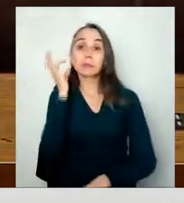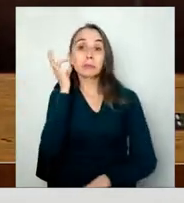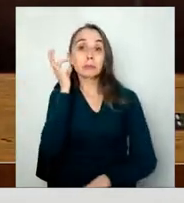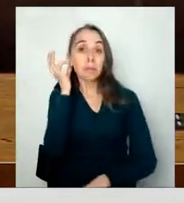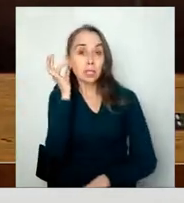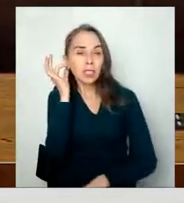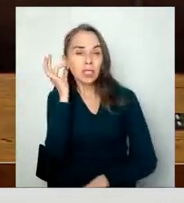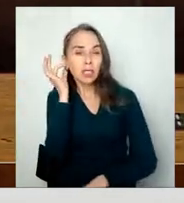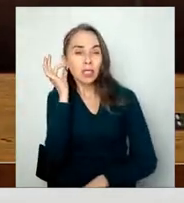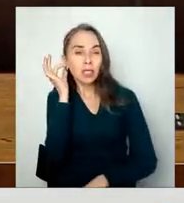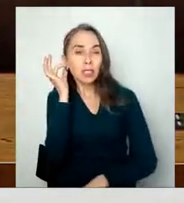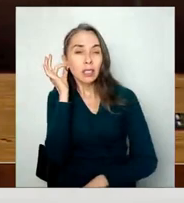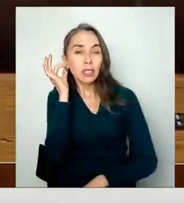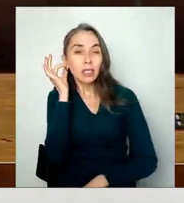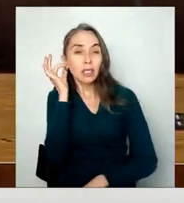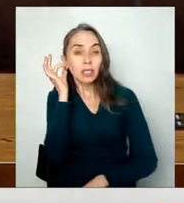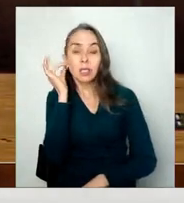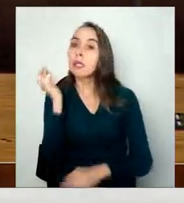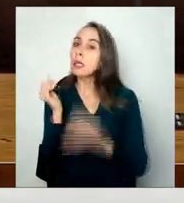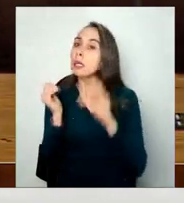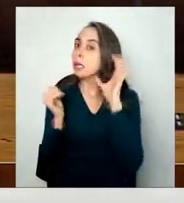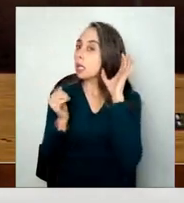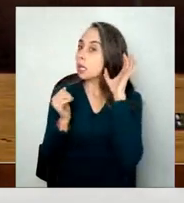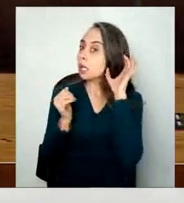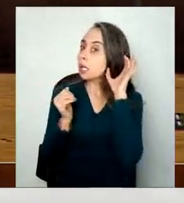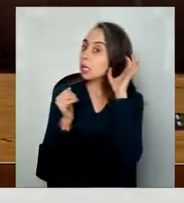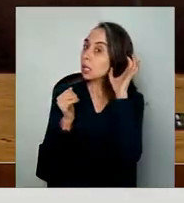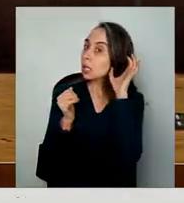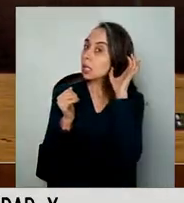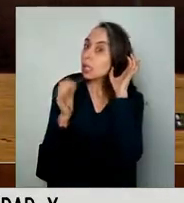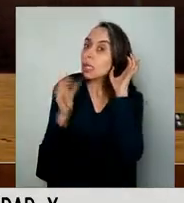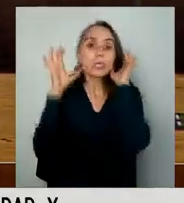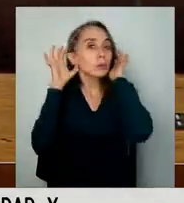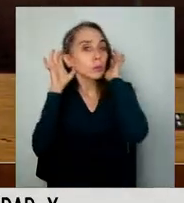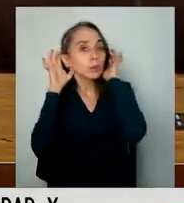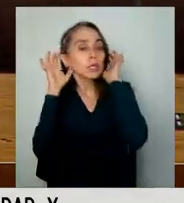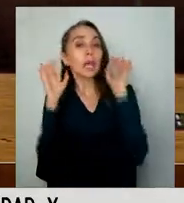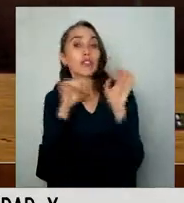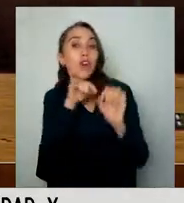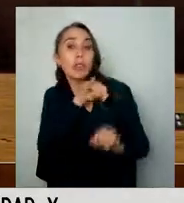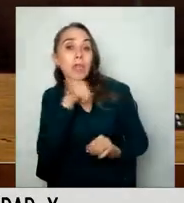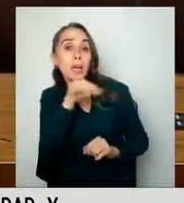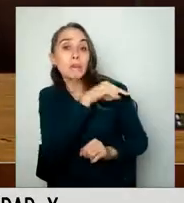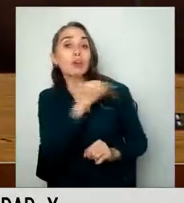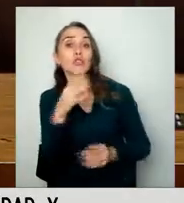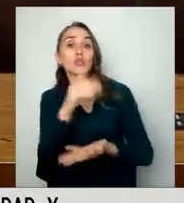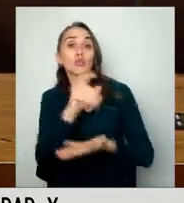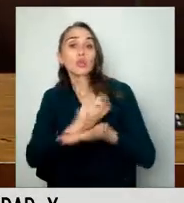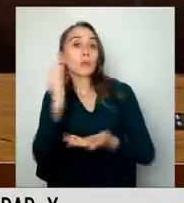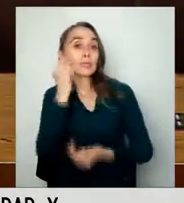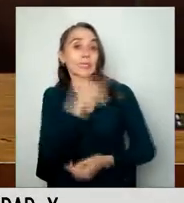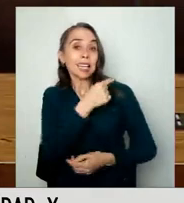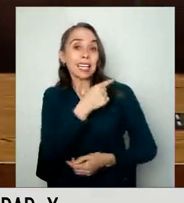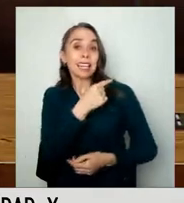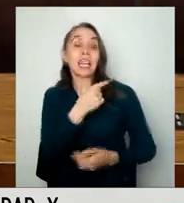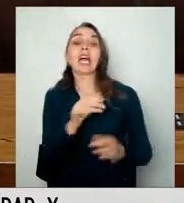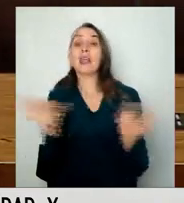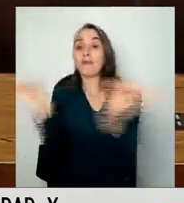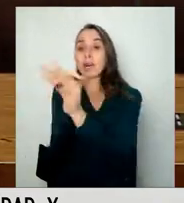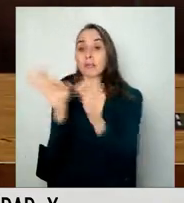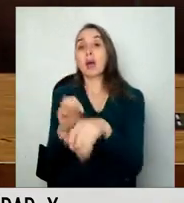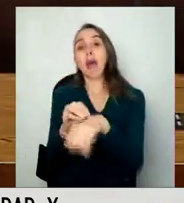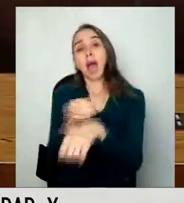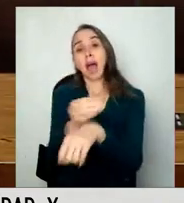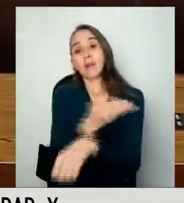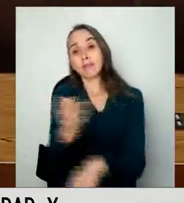escuchando también las las explicaciones que va a dar la subsecretaria quisiéramos recomendar que pudiéramos aprobar